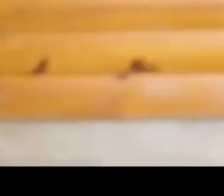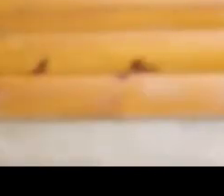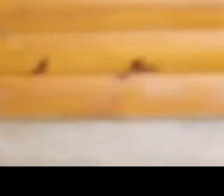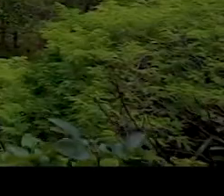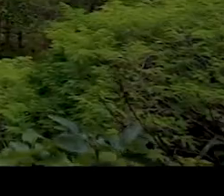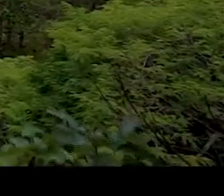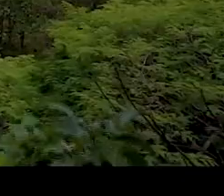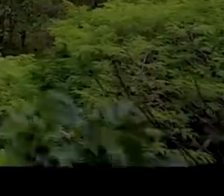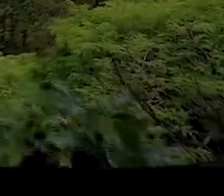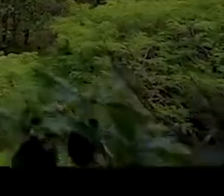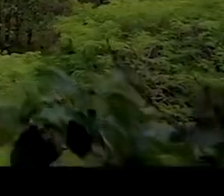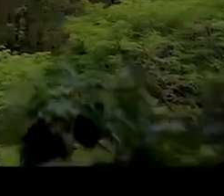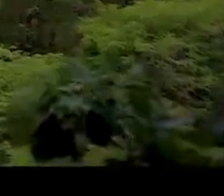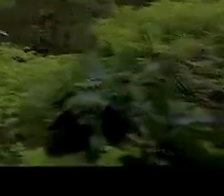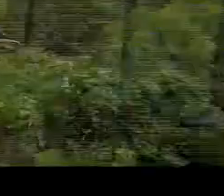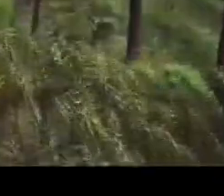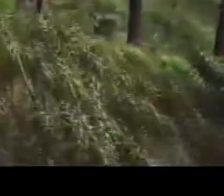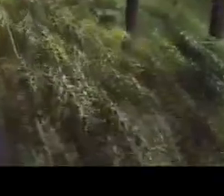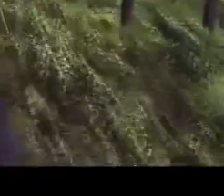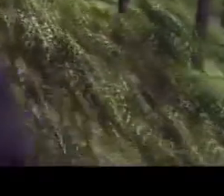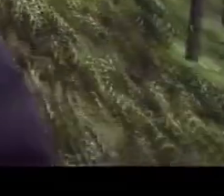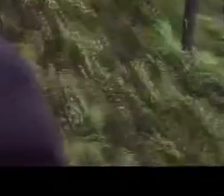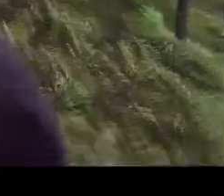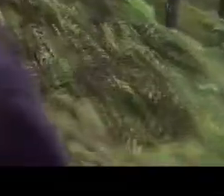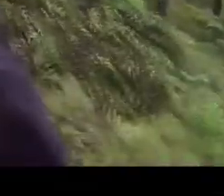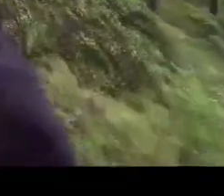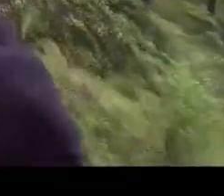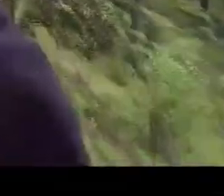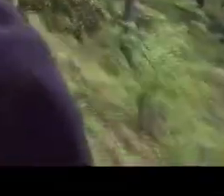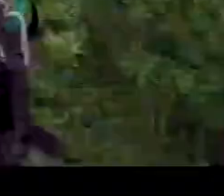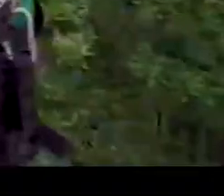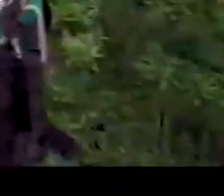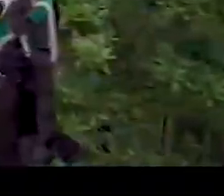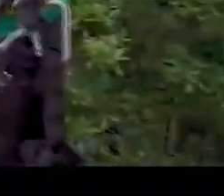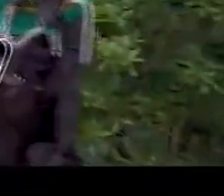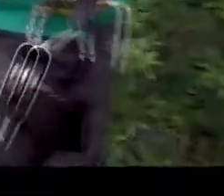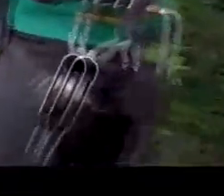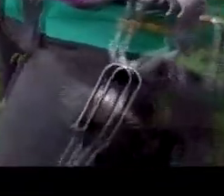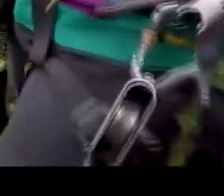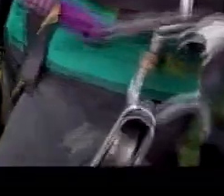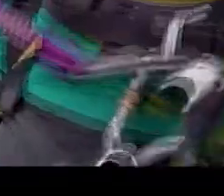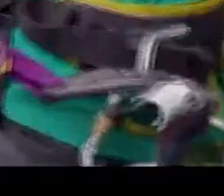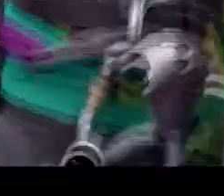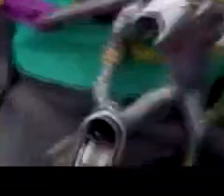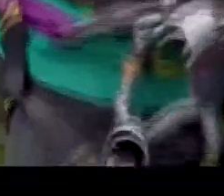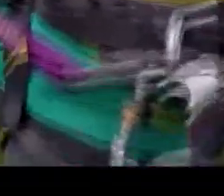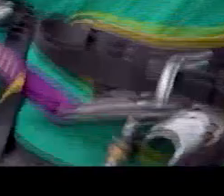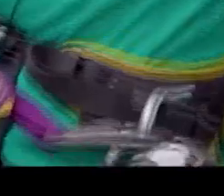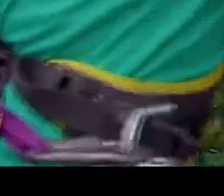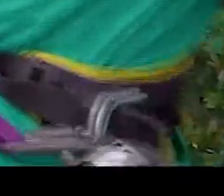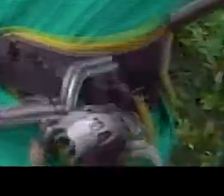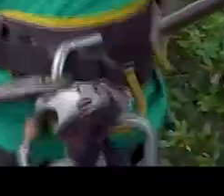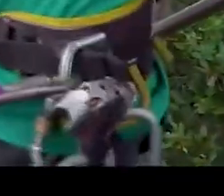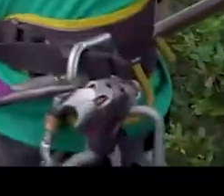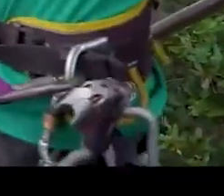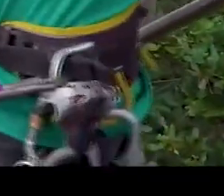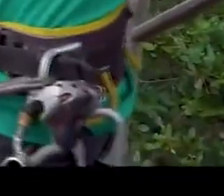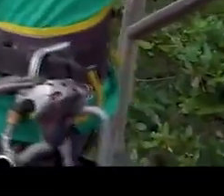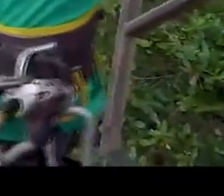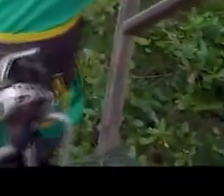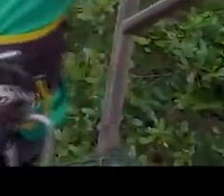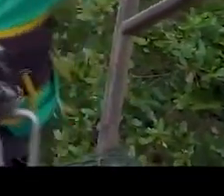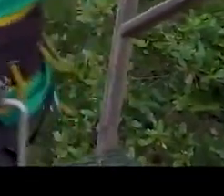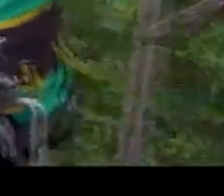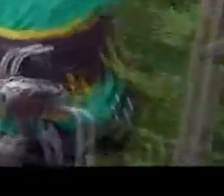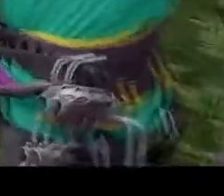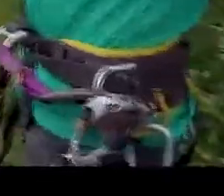junto a un guía. Estamos ubicados en San Rafael del Norte, a 5 kilómetros carretera hacia Yalí. Atendemos todos los días, ¿verdad?, de lunes a domingo, de 8 y